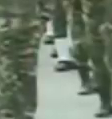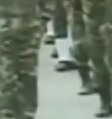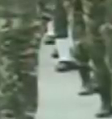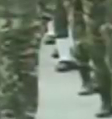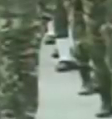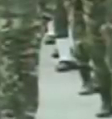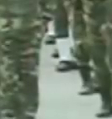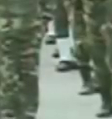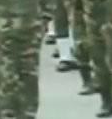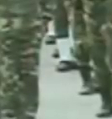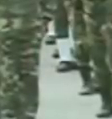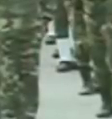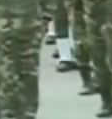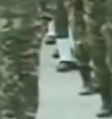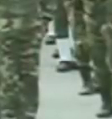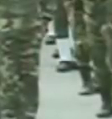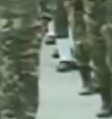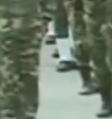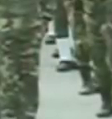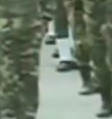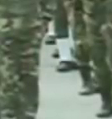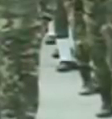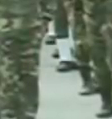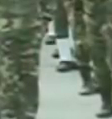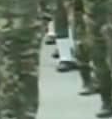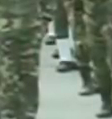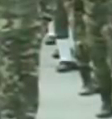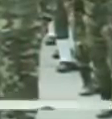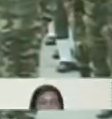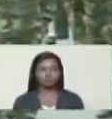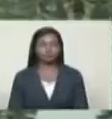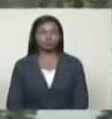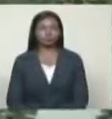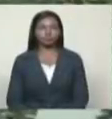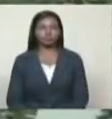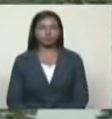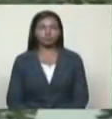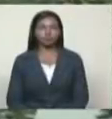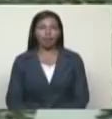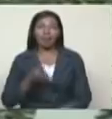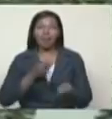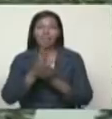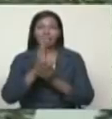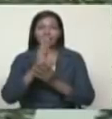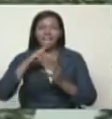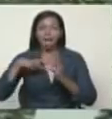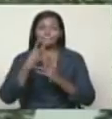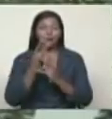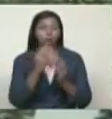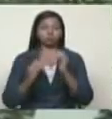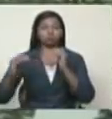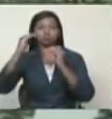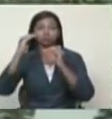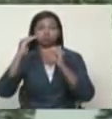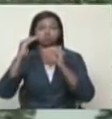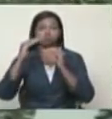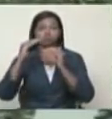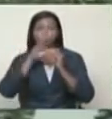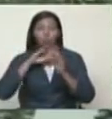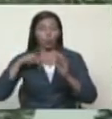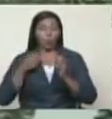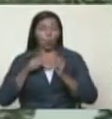un solo mensaje claro, un solo mensaje, la lealtad, el valor más supremo para